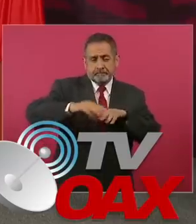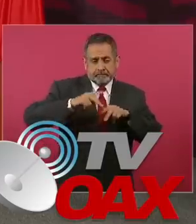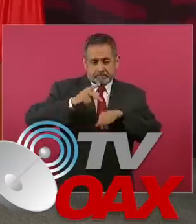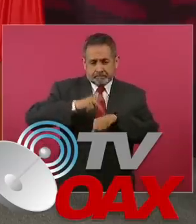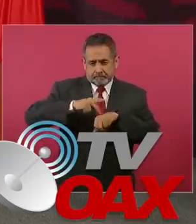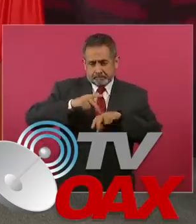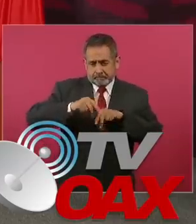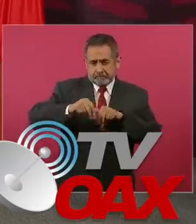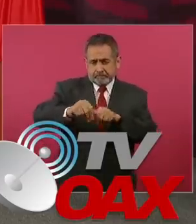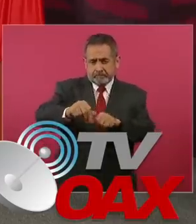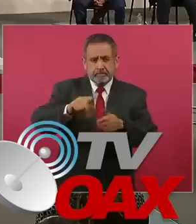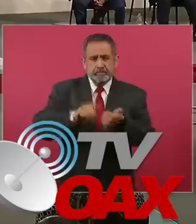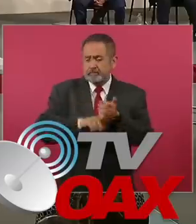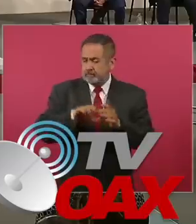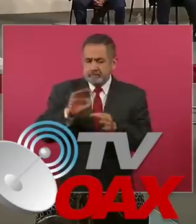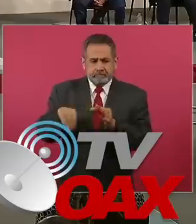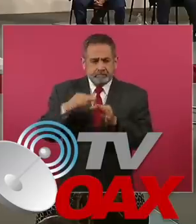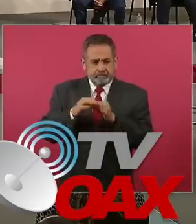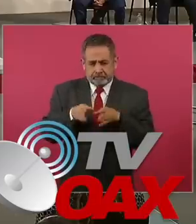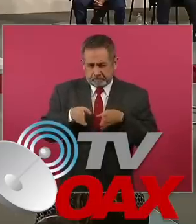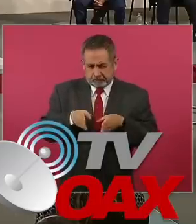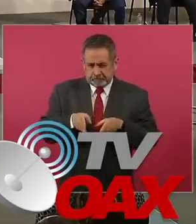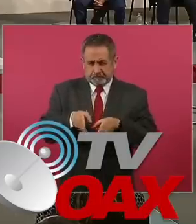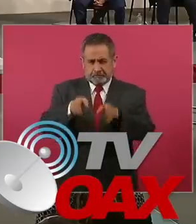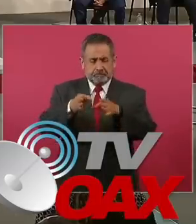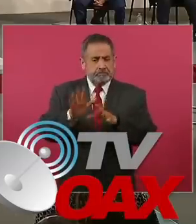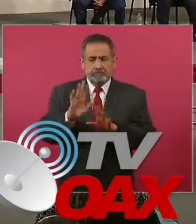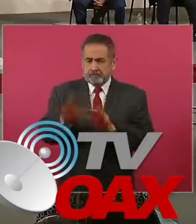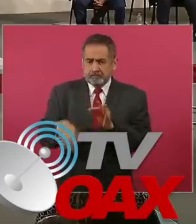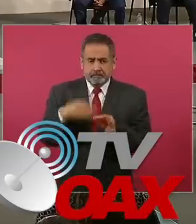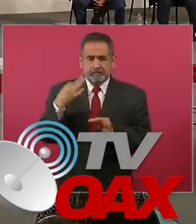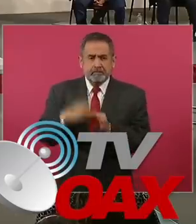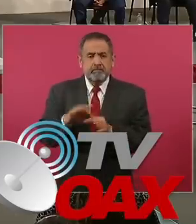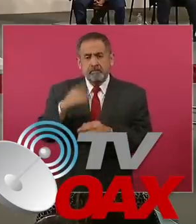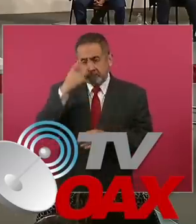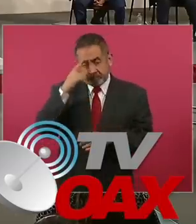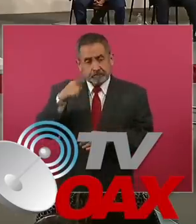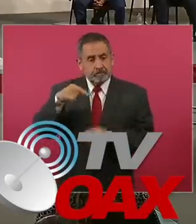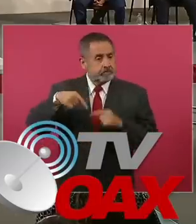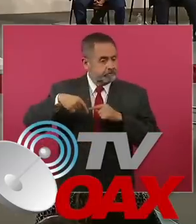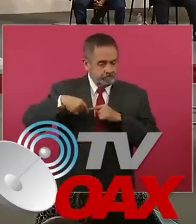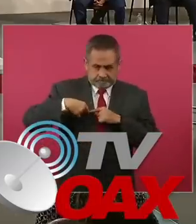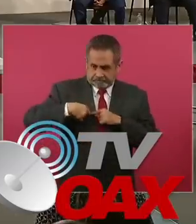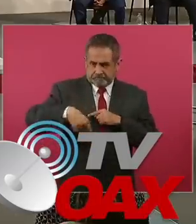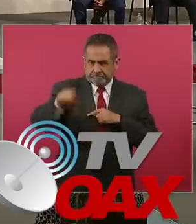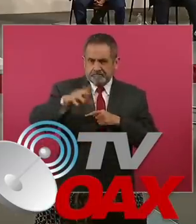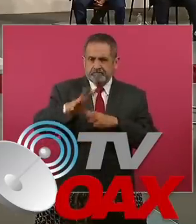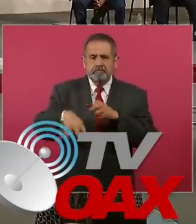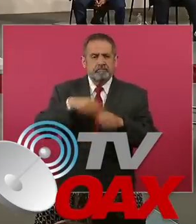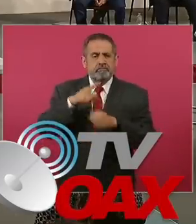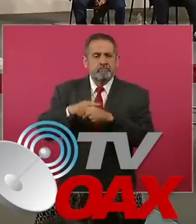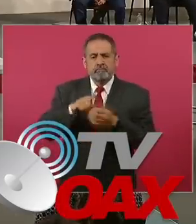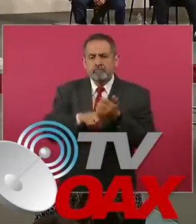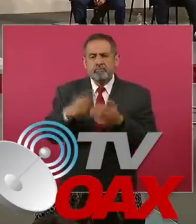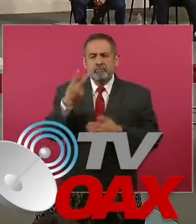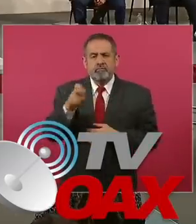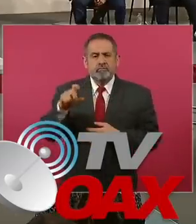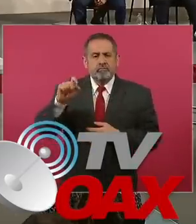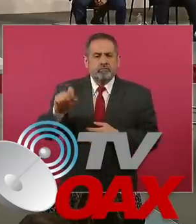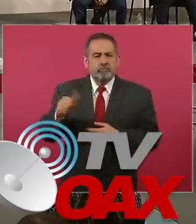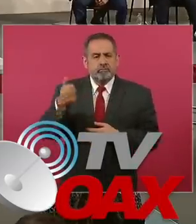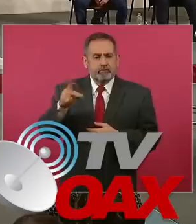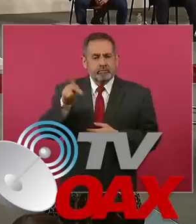el terraplén construido y disponible para toda la longitud del tren de